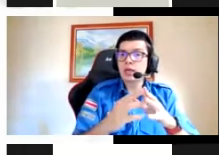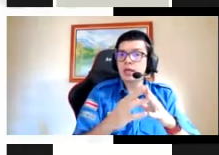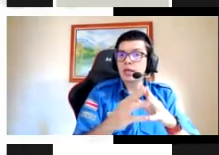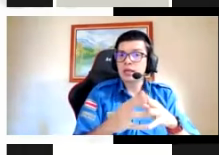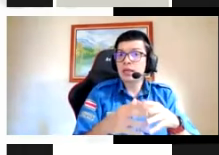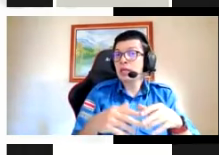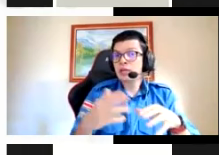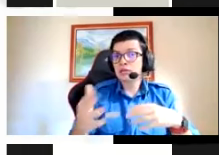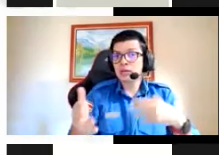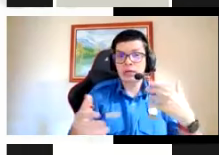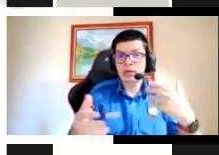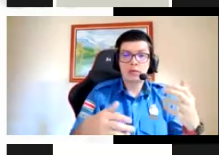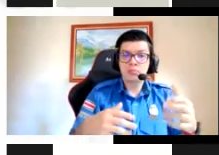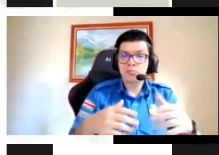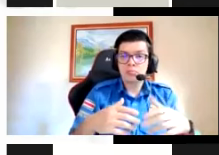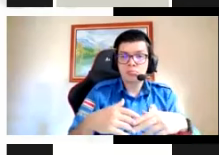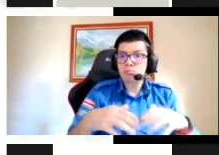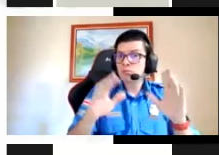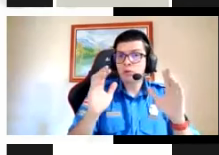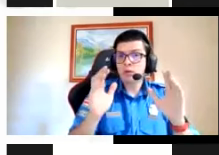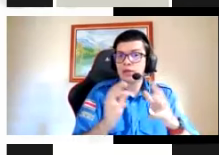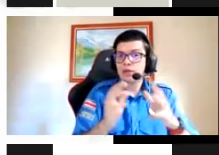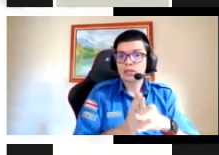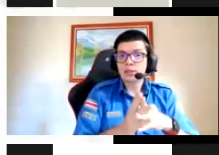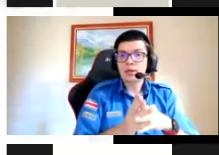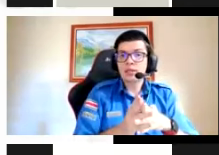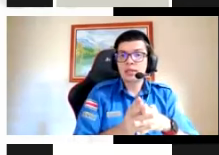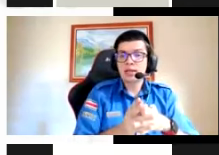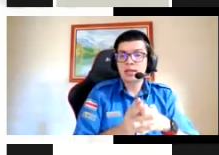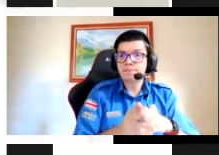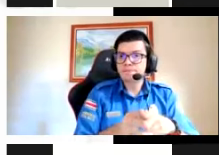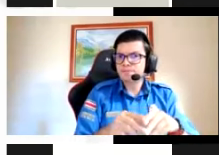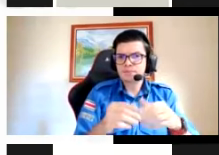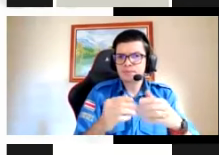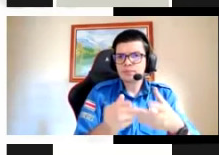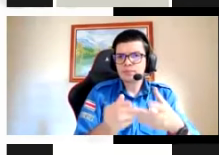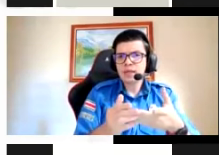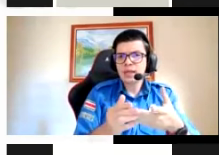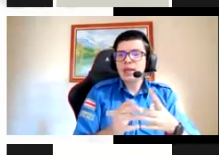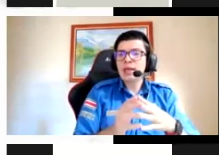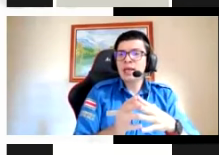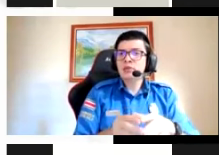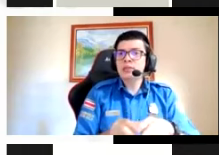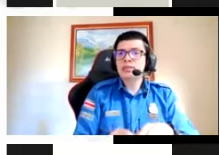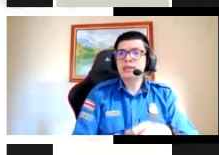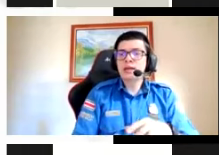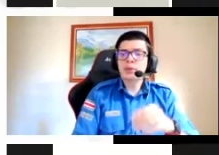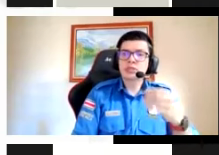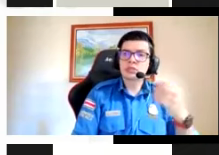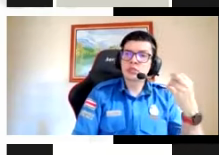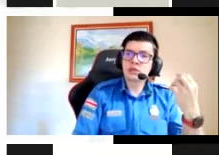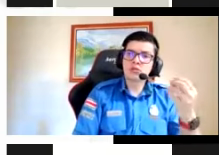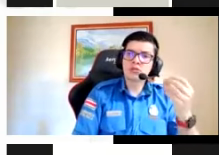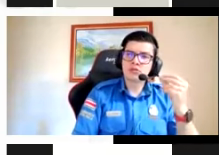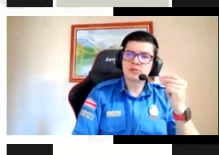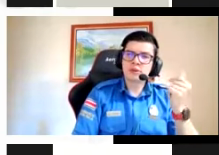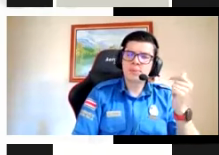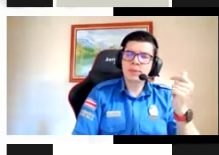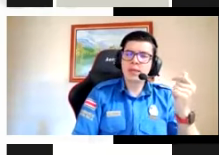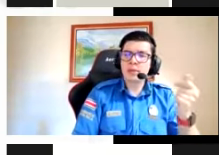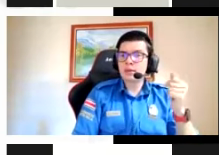con tierra y cualquier cosa que pueda tener ahí. Eso va a acelerar procesos de